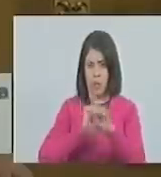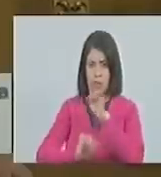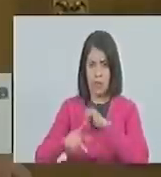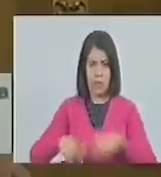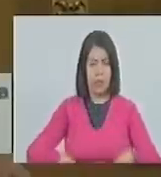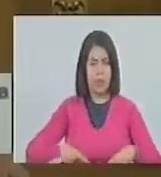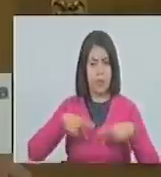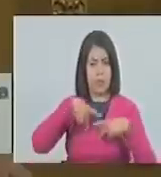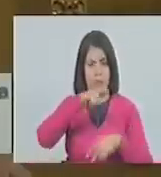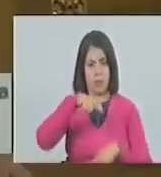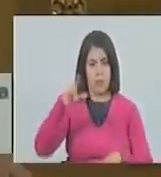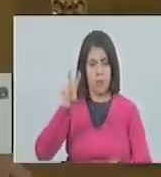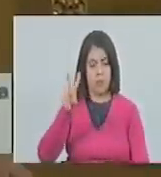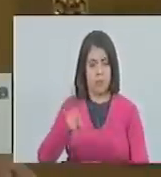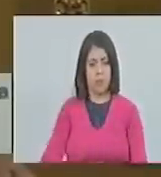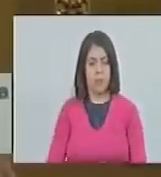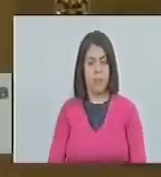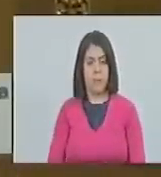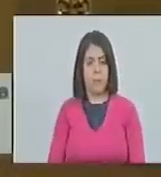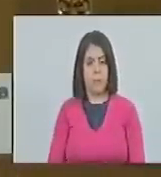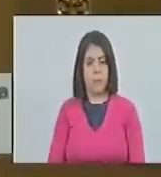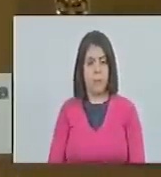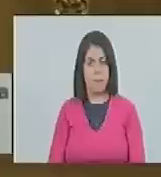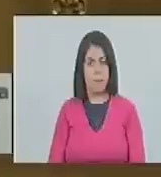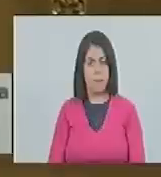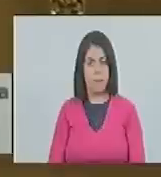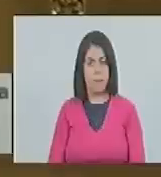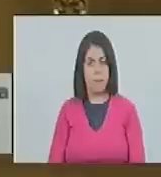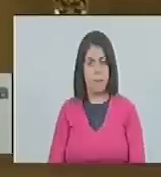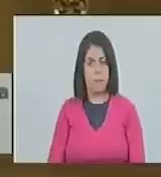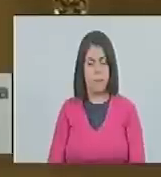vida de los venezolanos.